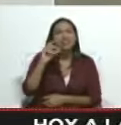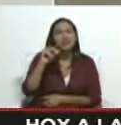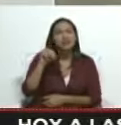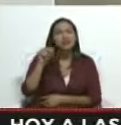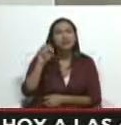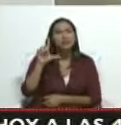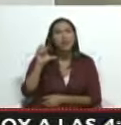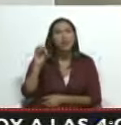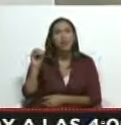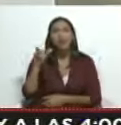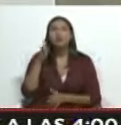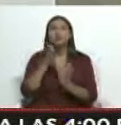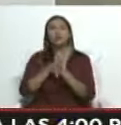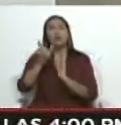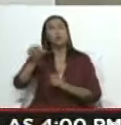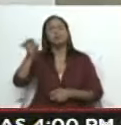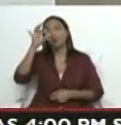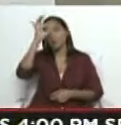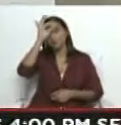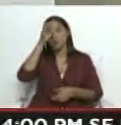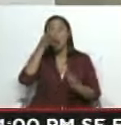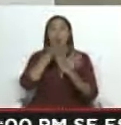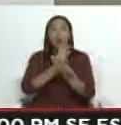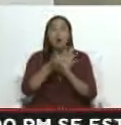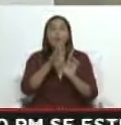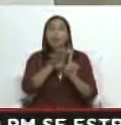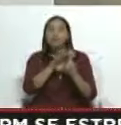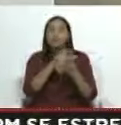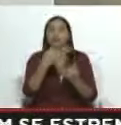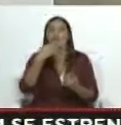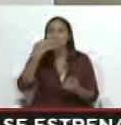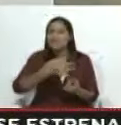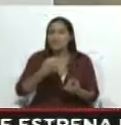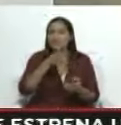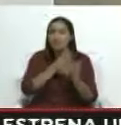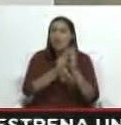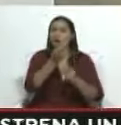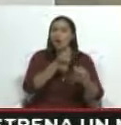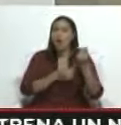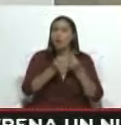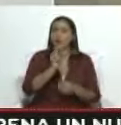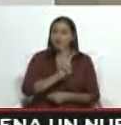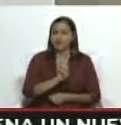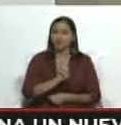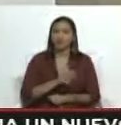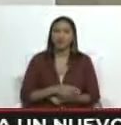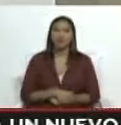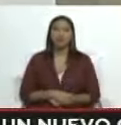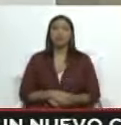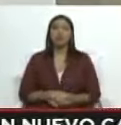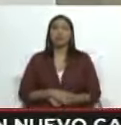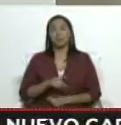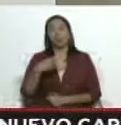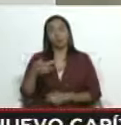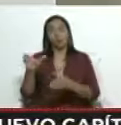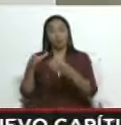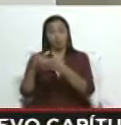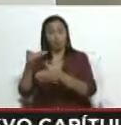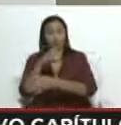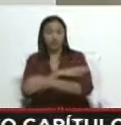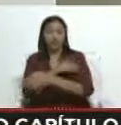de lo que es la realidad económica, social, política de Venezuela. Y por otro lado también tenemos el socialismo, que es el otro